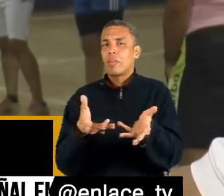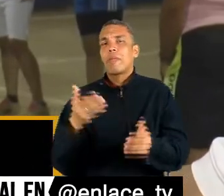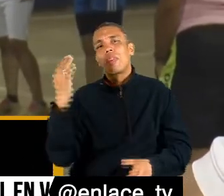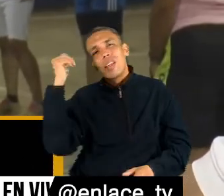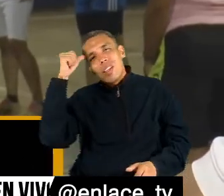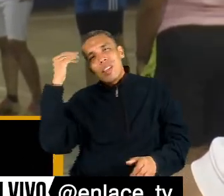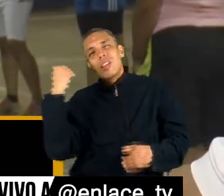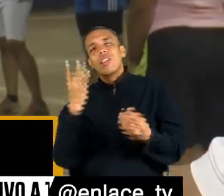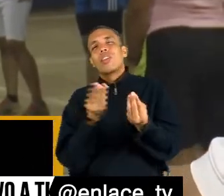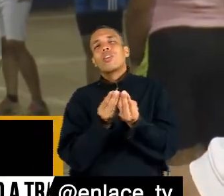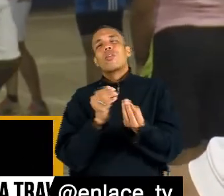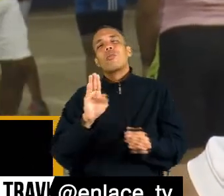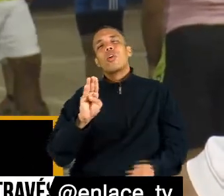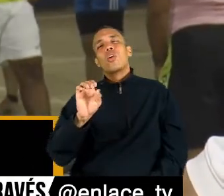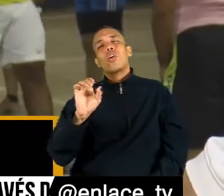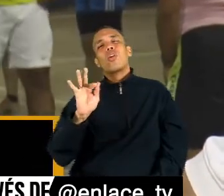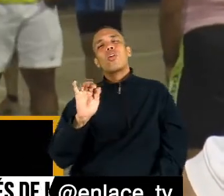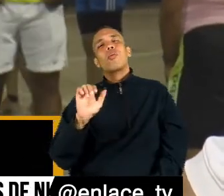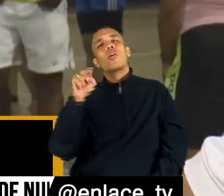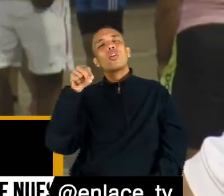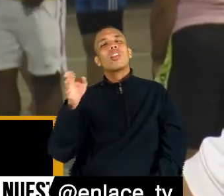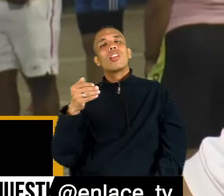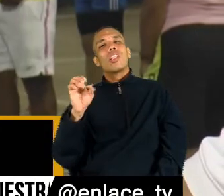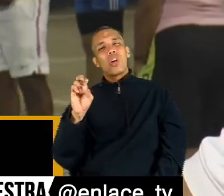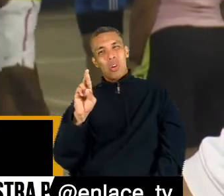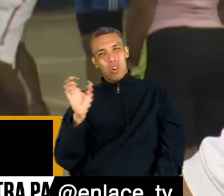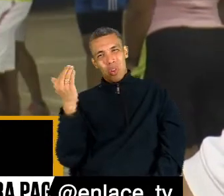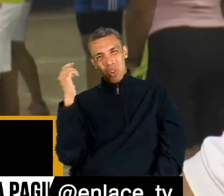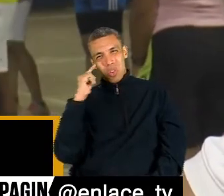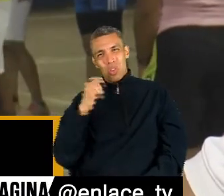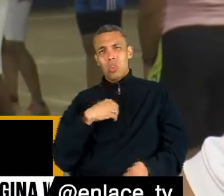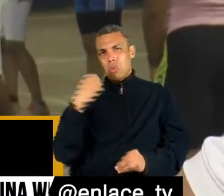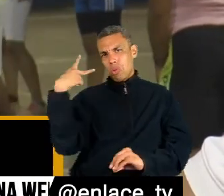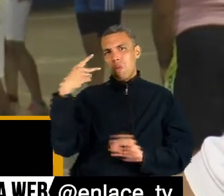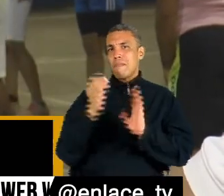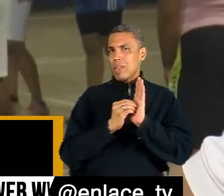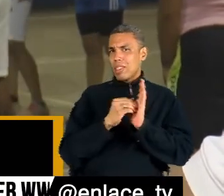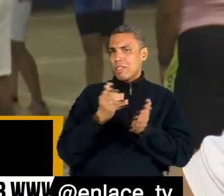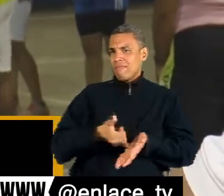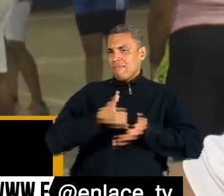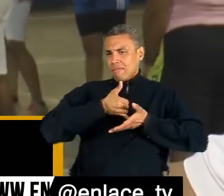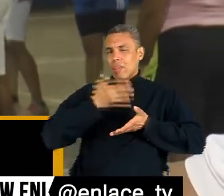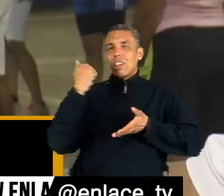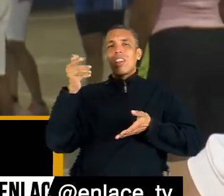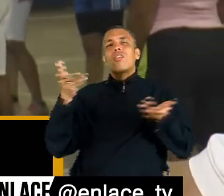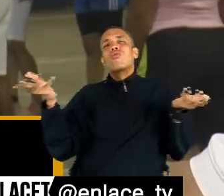quedamos campeonas dos veces del nacional que se organiza ya en Girón,